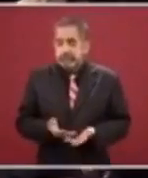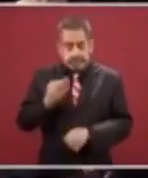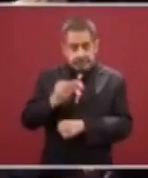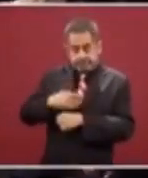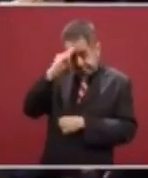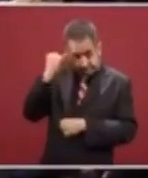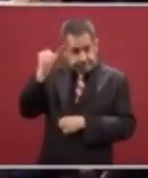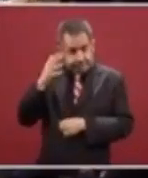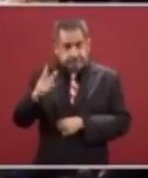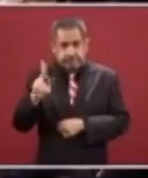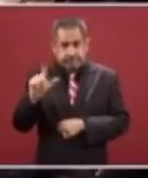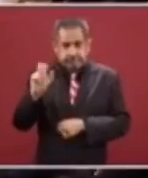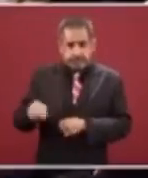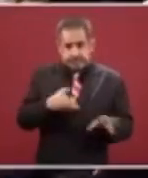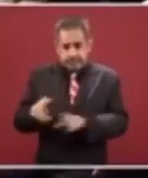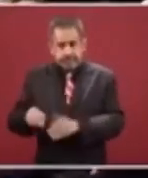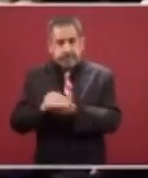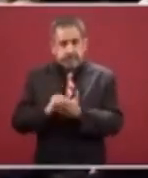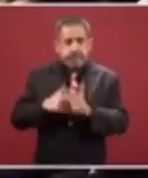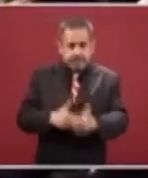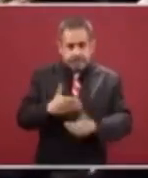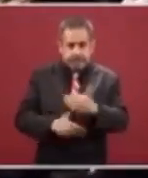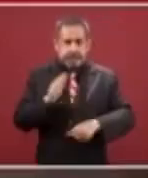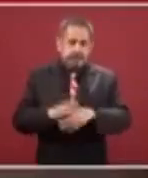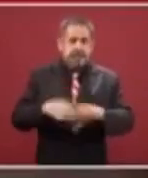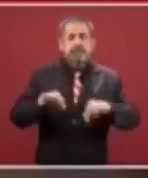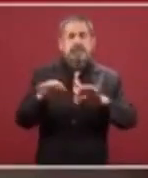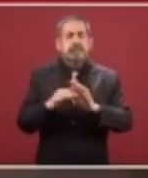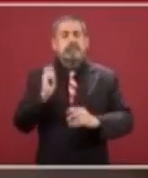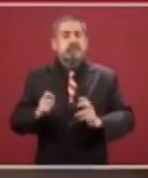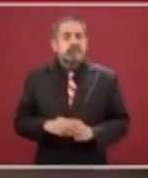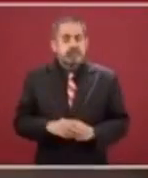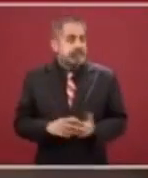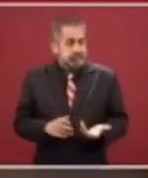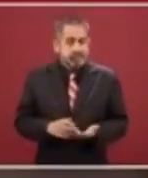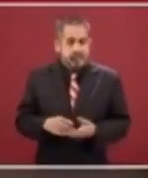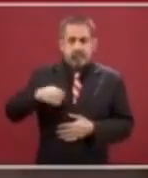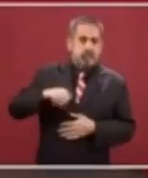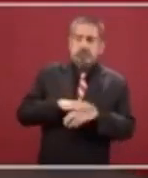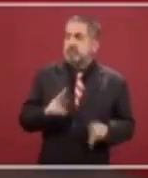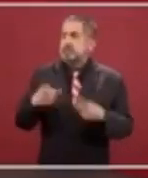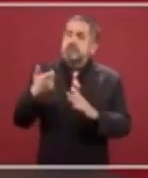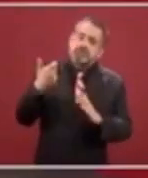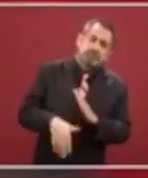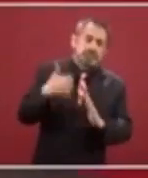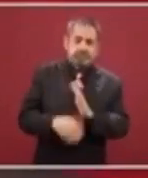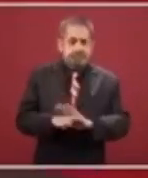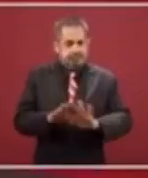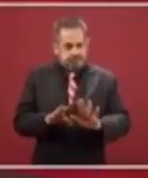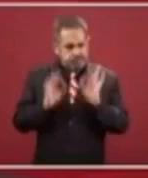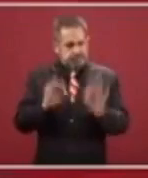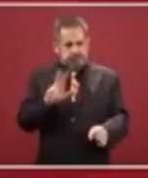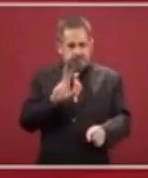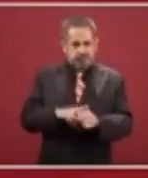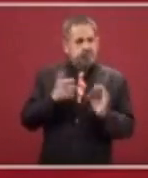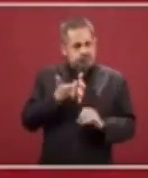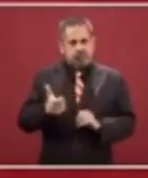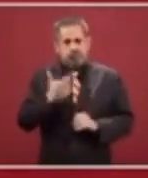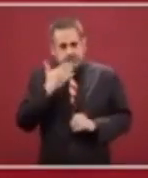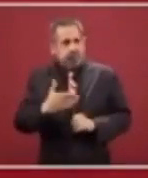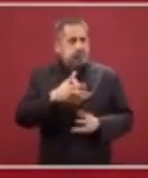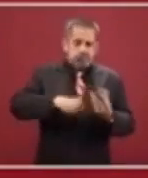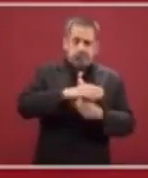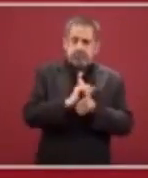plan para seguir aumentando la capacidad de refinación, de modo que no tengamos que malbaratar el petróleo crudo, que lo podamos